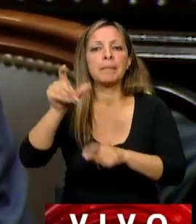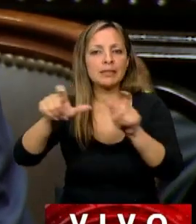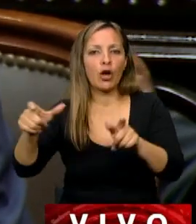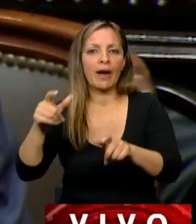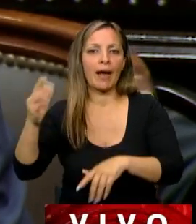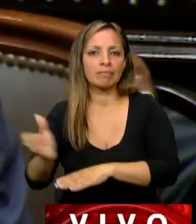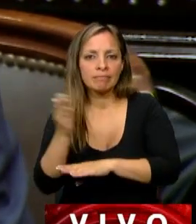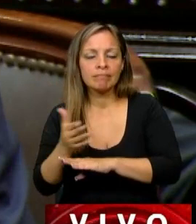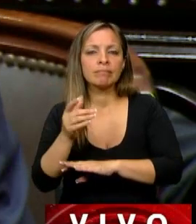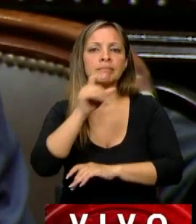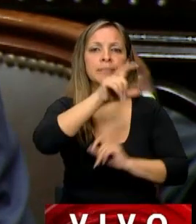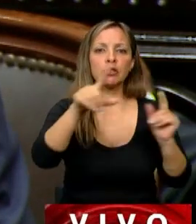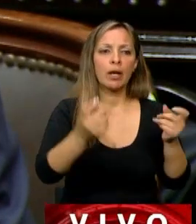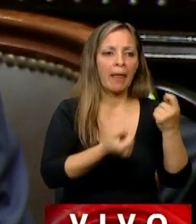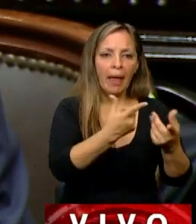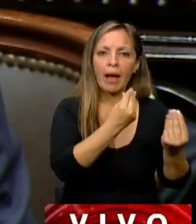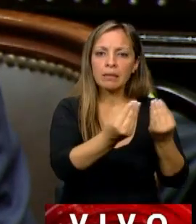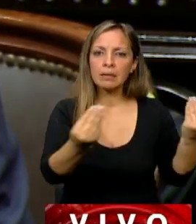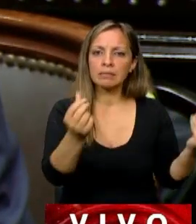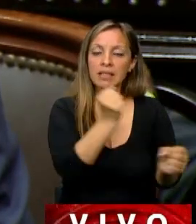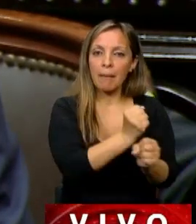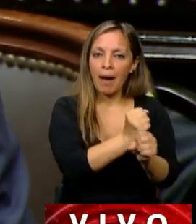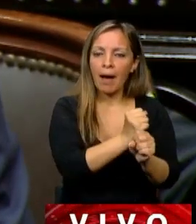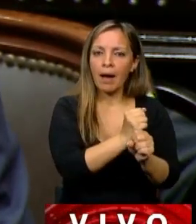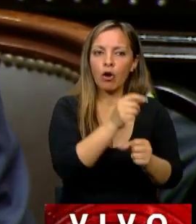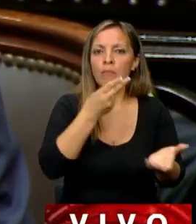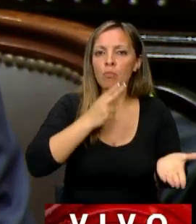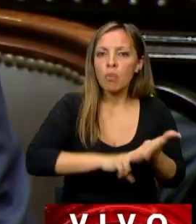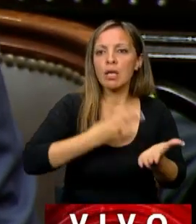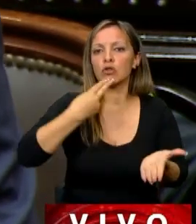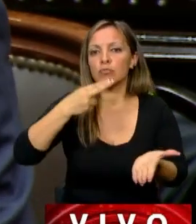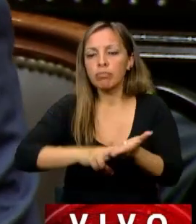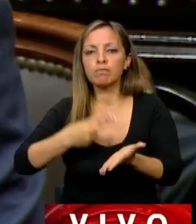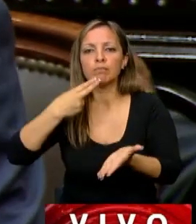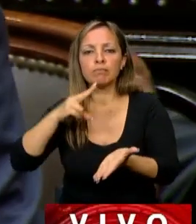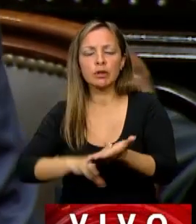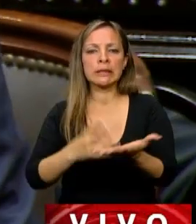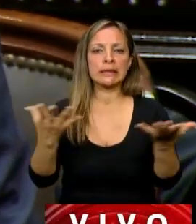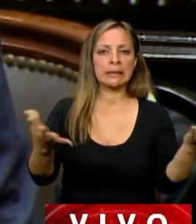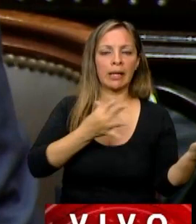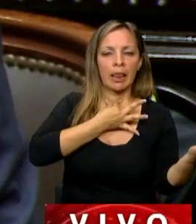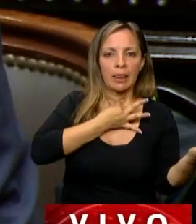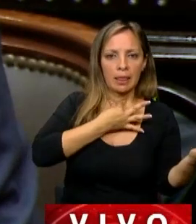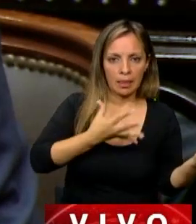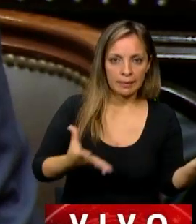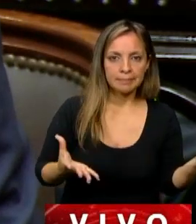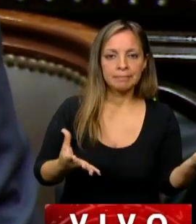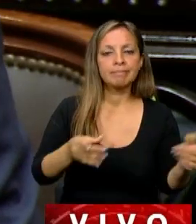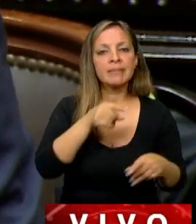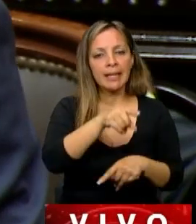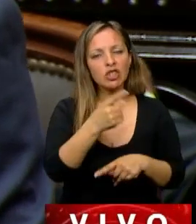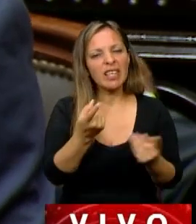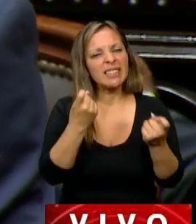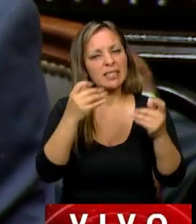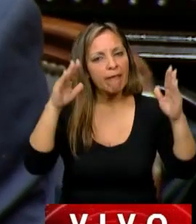a los que generan empleo, que asfixiaba en general a la sociedad todo y que también era menester empezar a